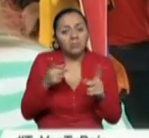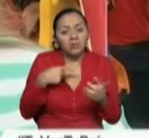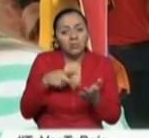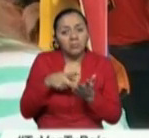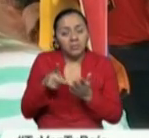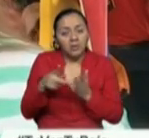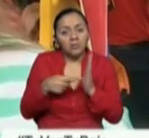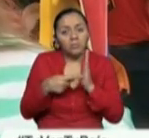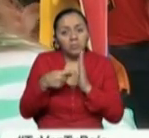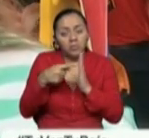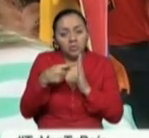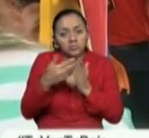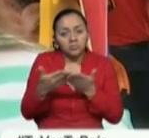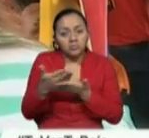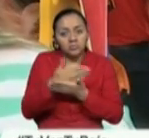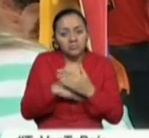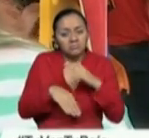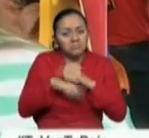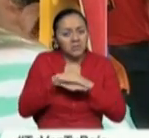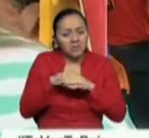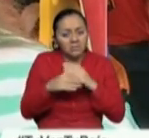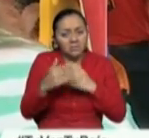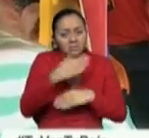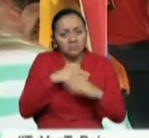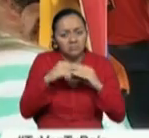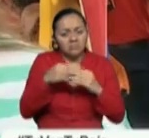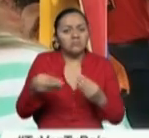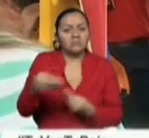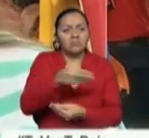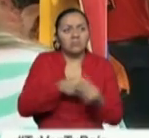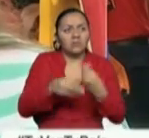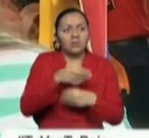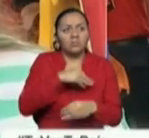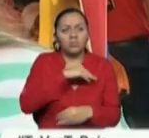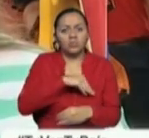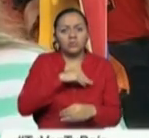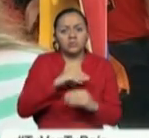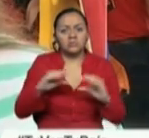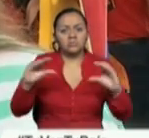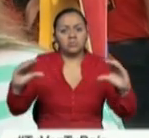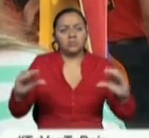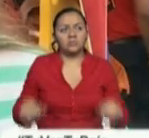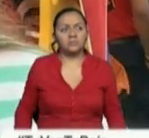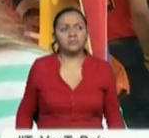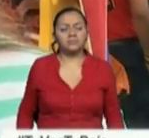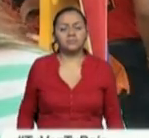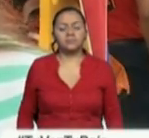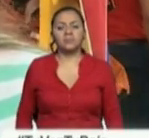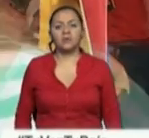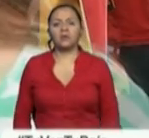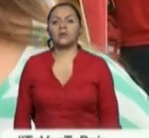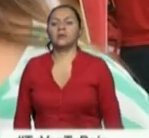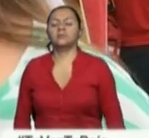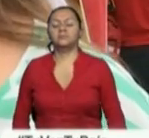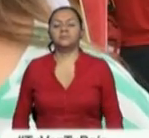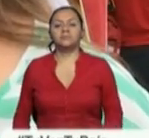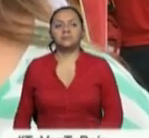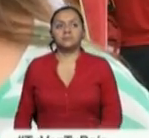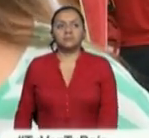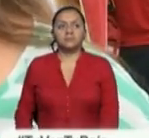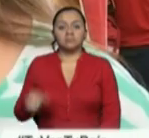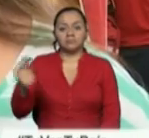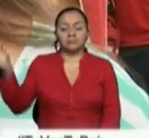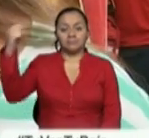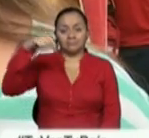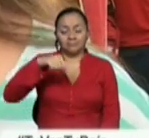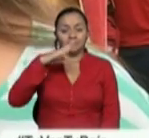un impuesto de de algo mínimo eso va a ser para los municipios para beneficio de nuestra ciudad para que haiga obras la avenida del